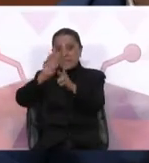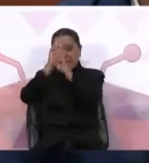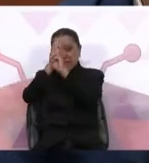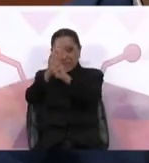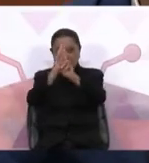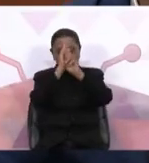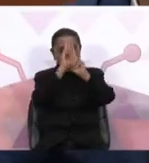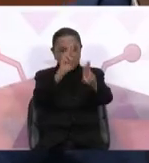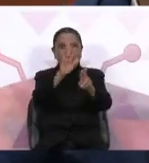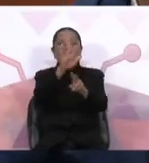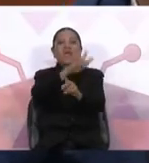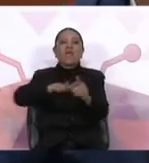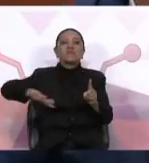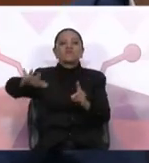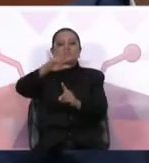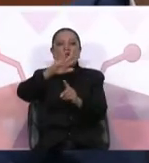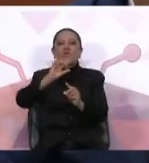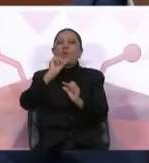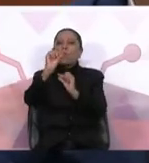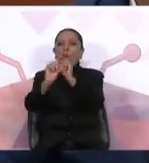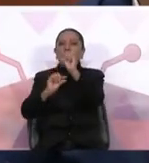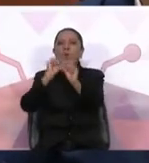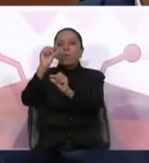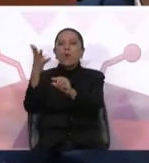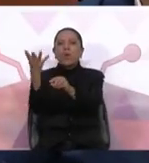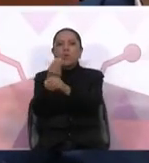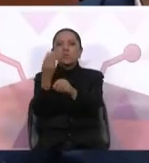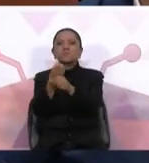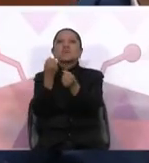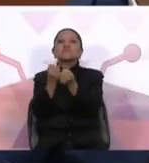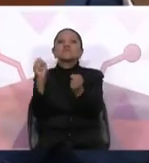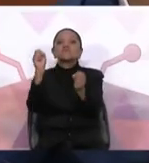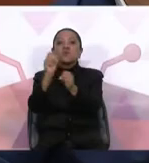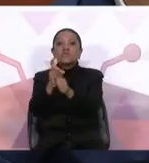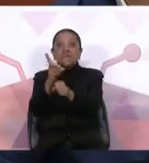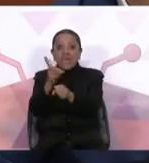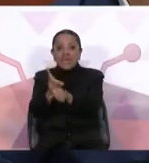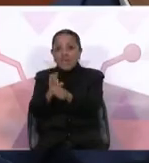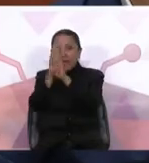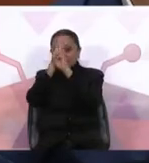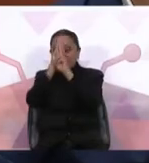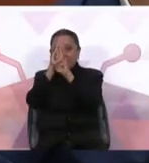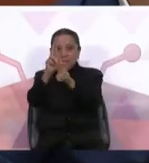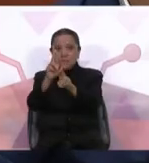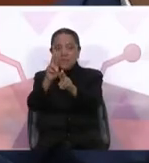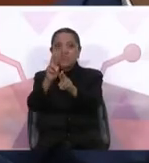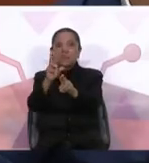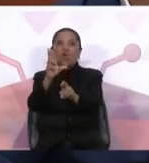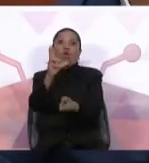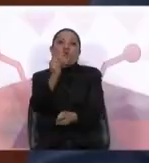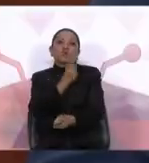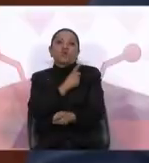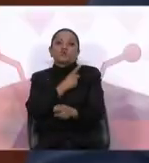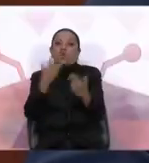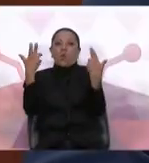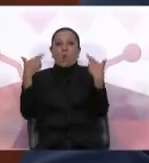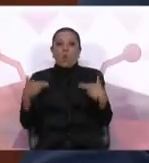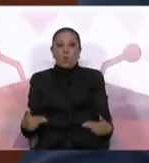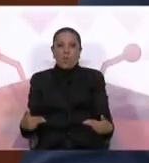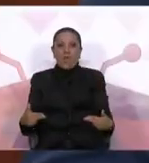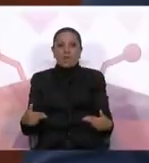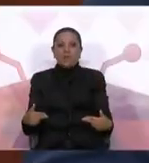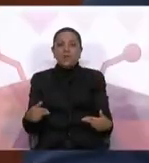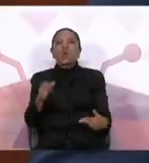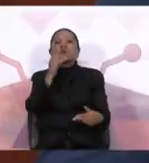y que vayamos construyendo una sociedad de respeto en donde no solamente los seres humanos valgan sino